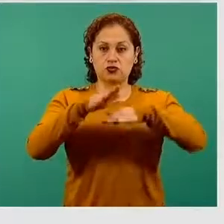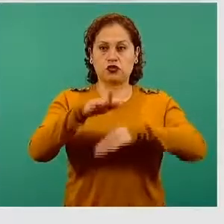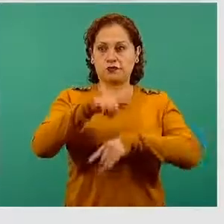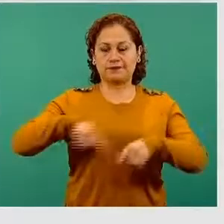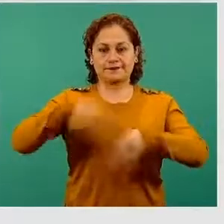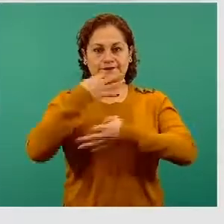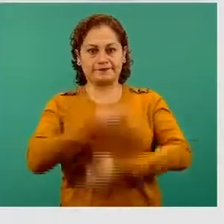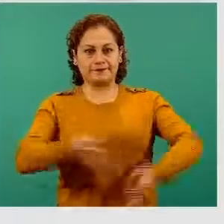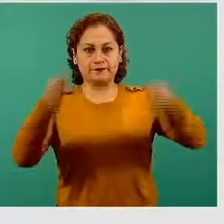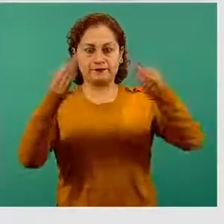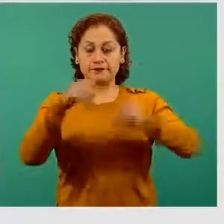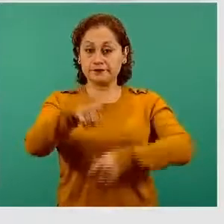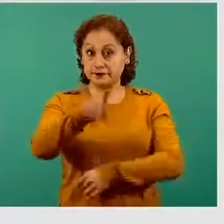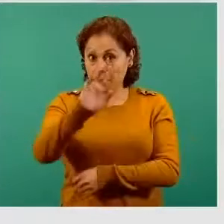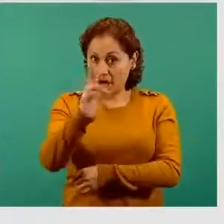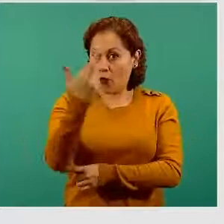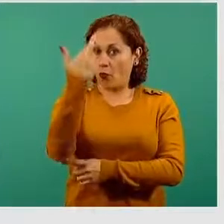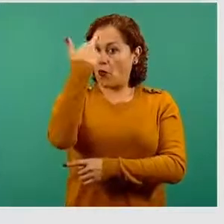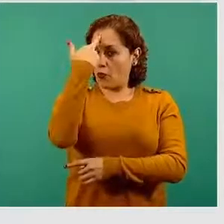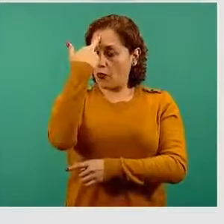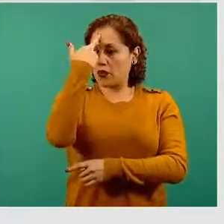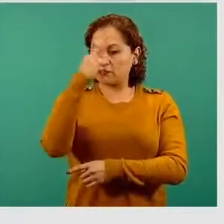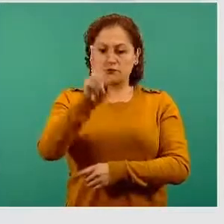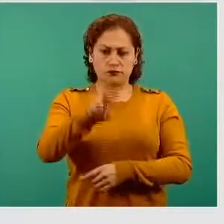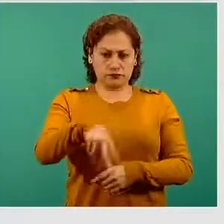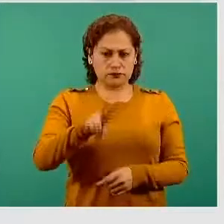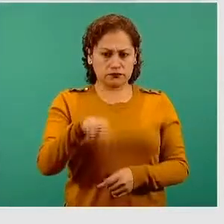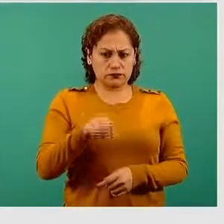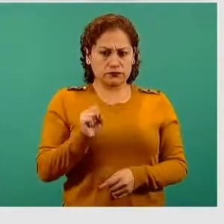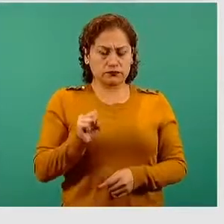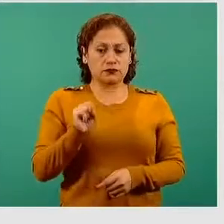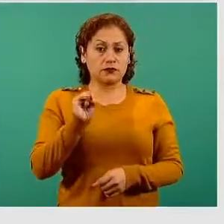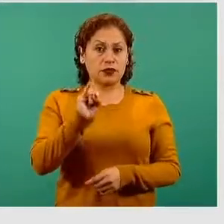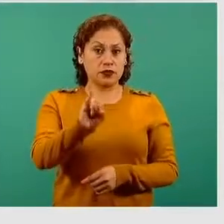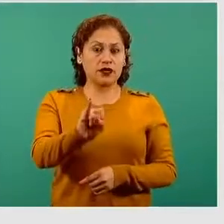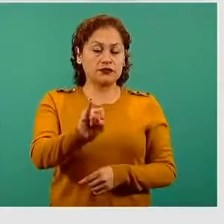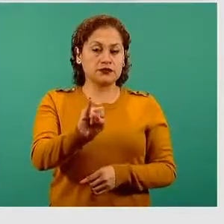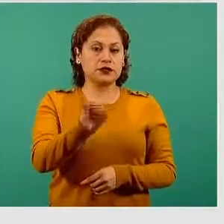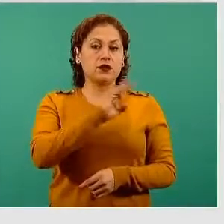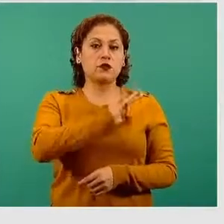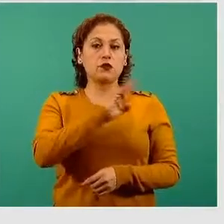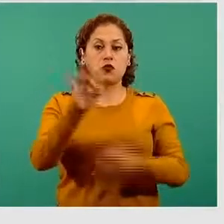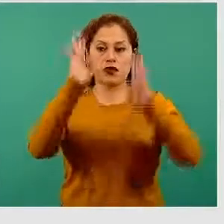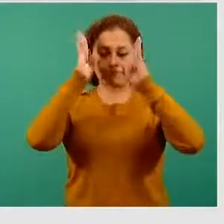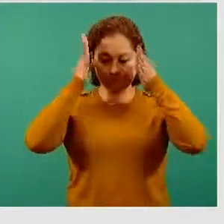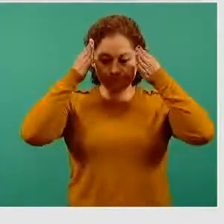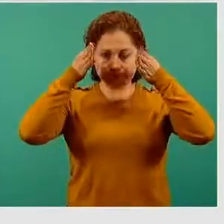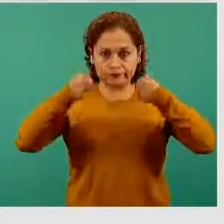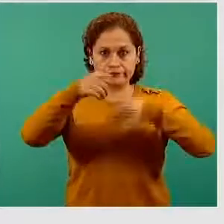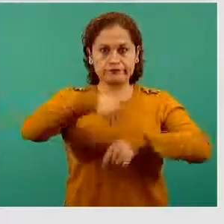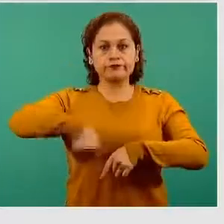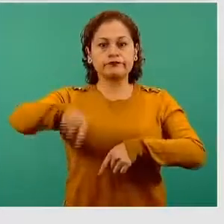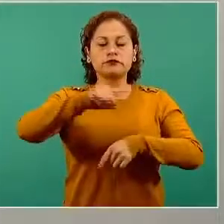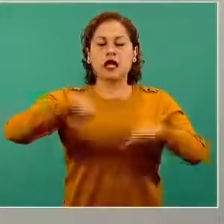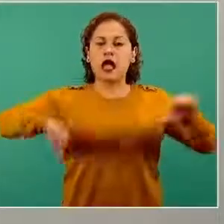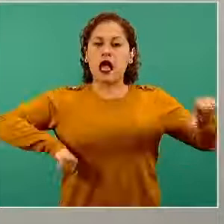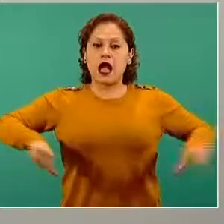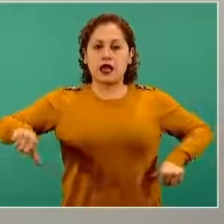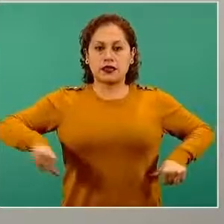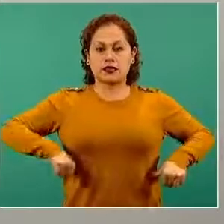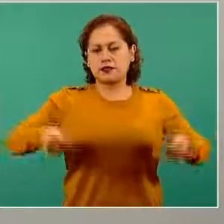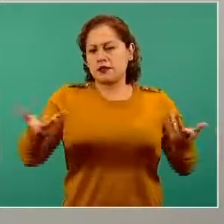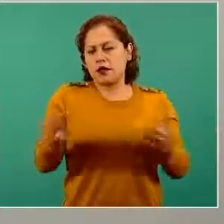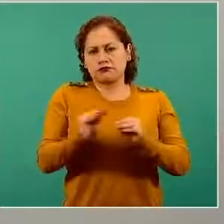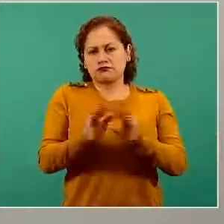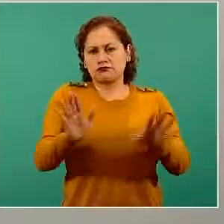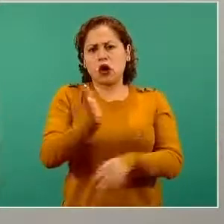hay que recordar que obviamente, si bien es cierto, puede haber una focalización a las actividades específicas que suelen llevarse